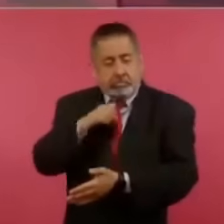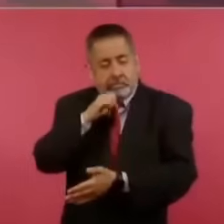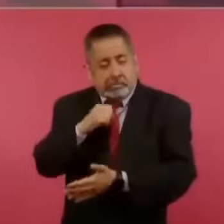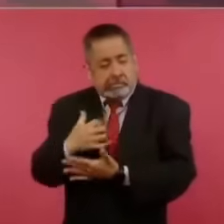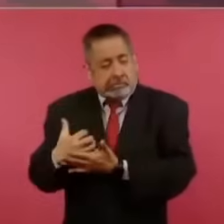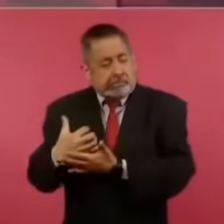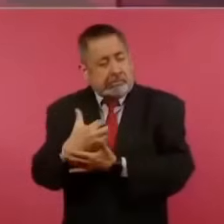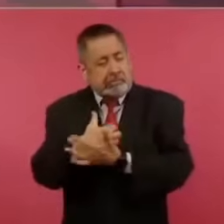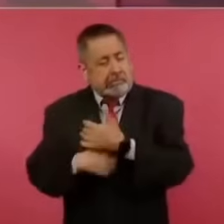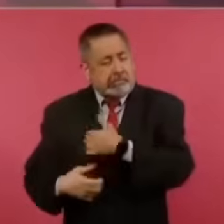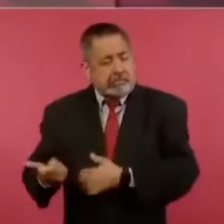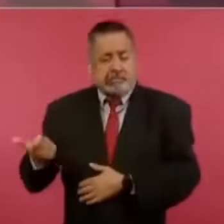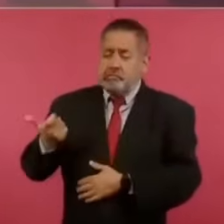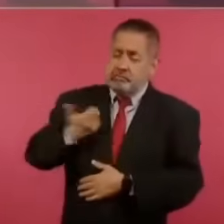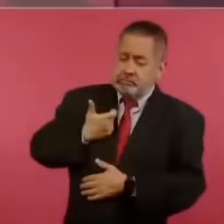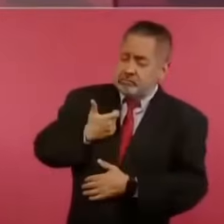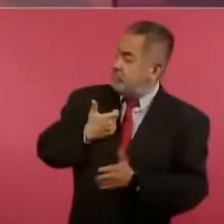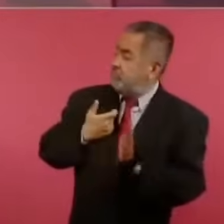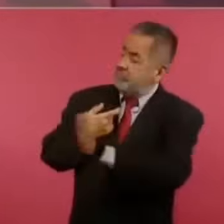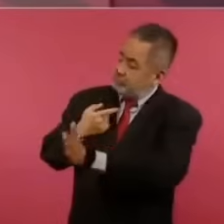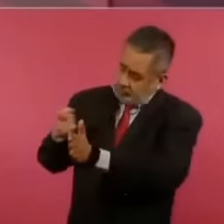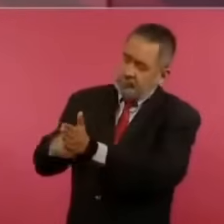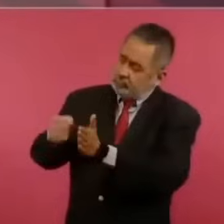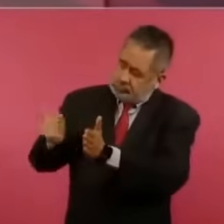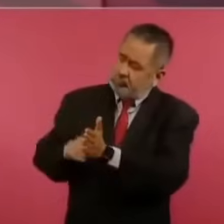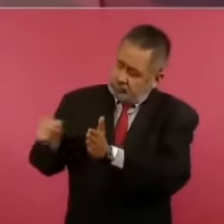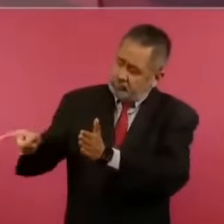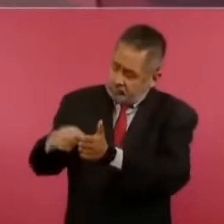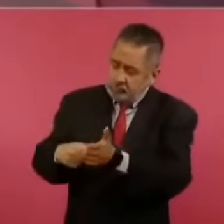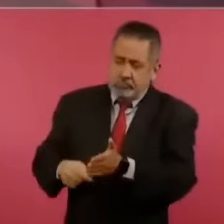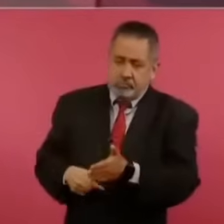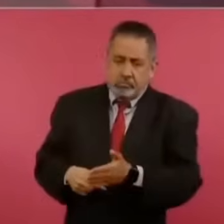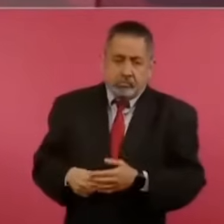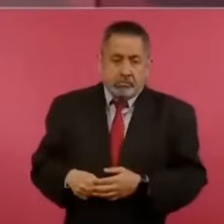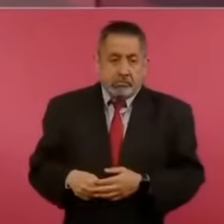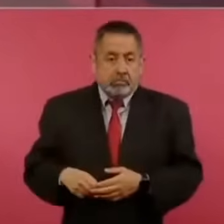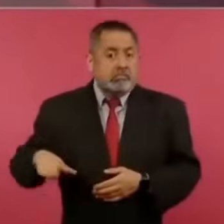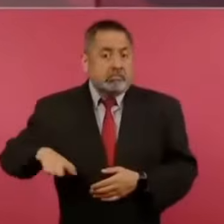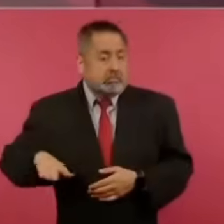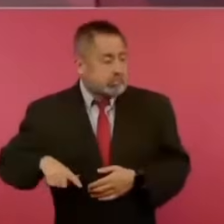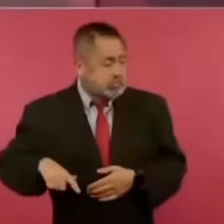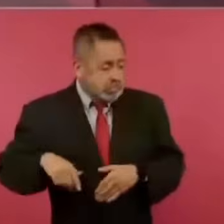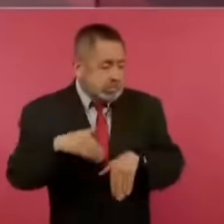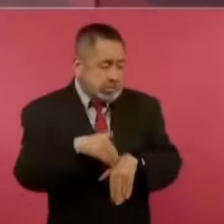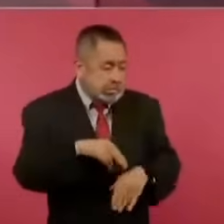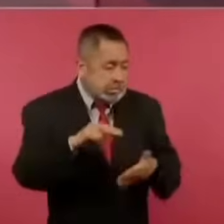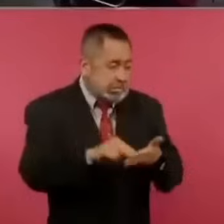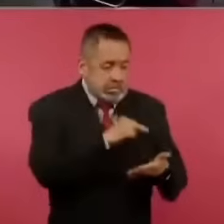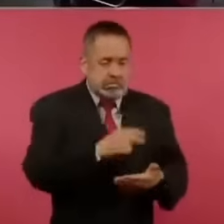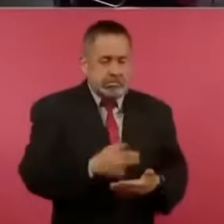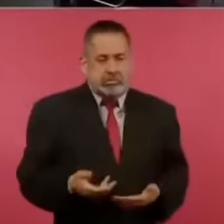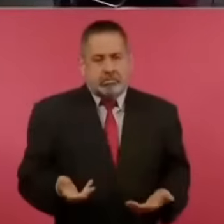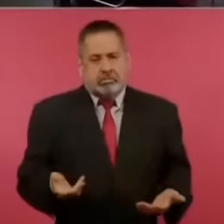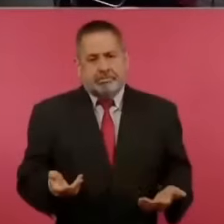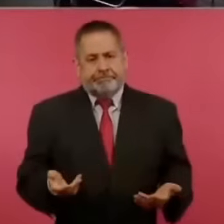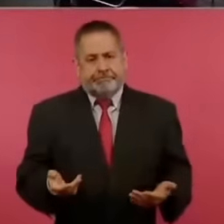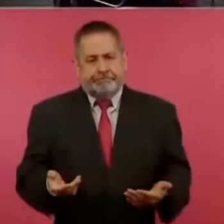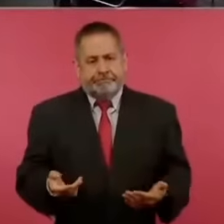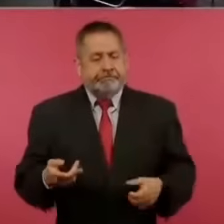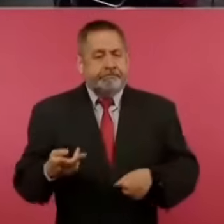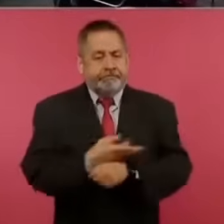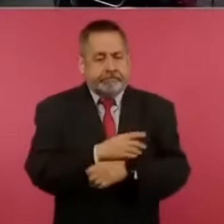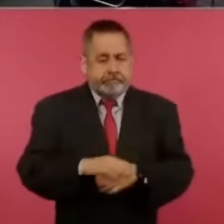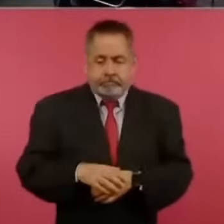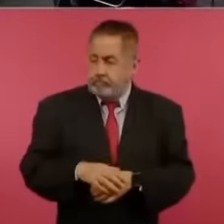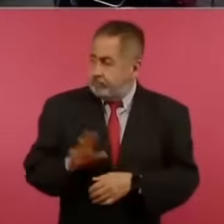jugosísimo a Repsol. El resultado es que